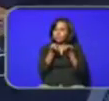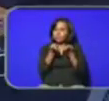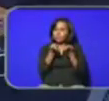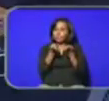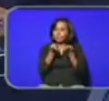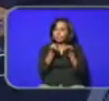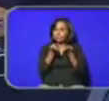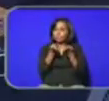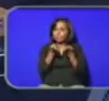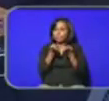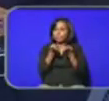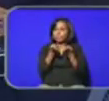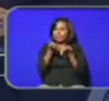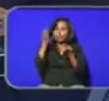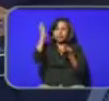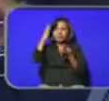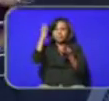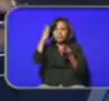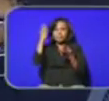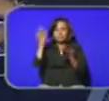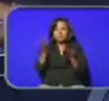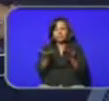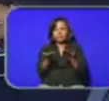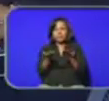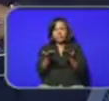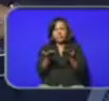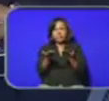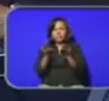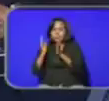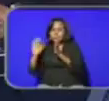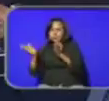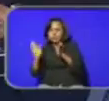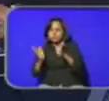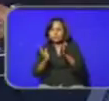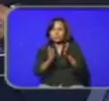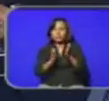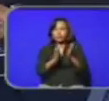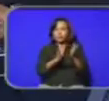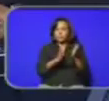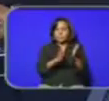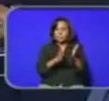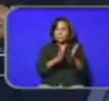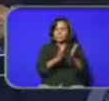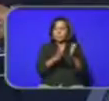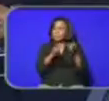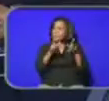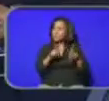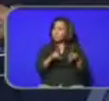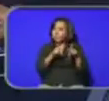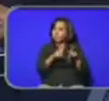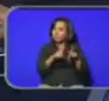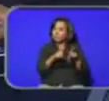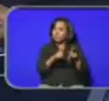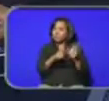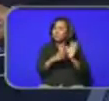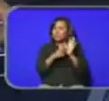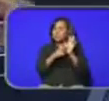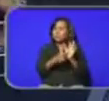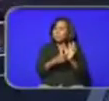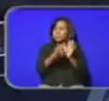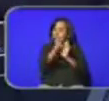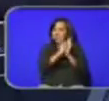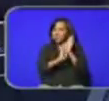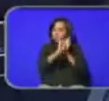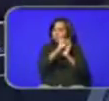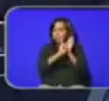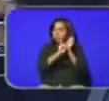aprendizaje habla de holístico, aprendizaje holístico, y se define como una persona que encuentra su identidad y su significado en su